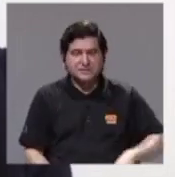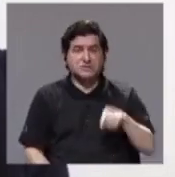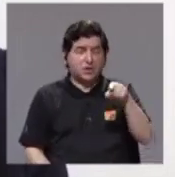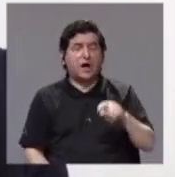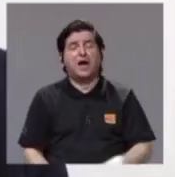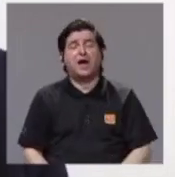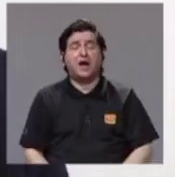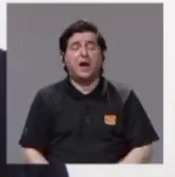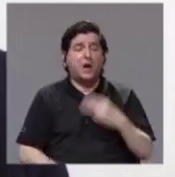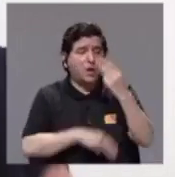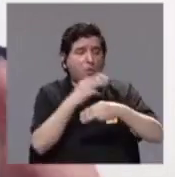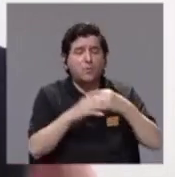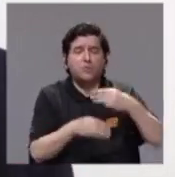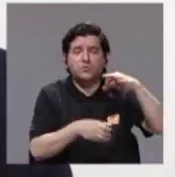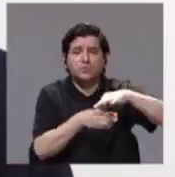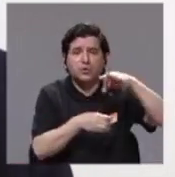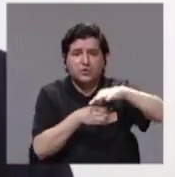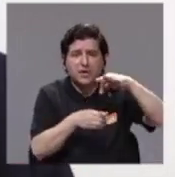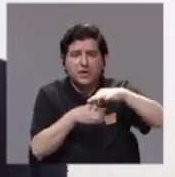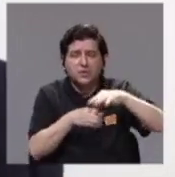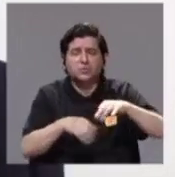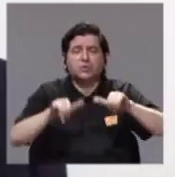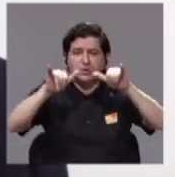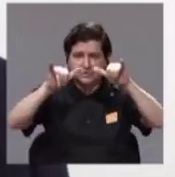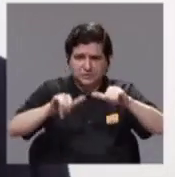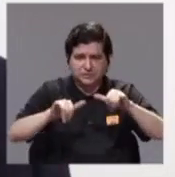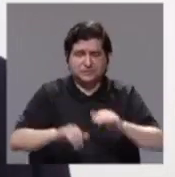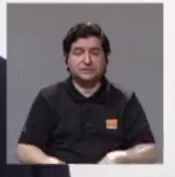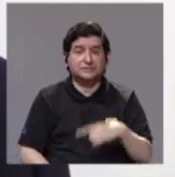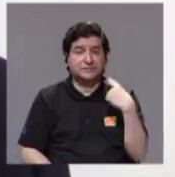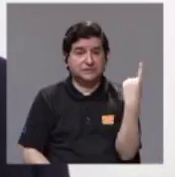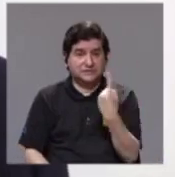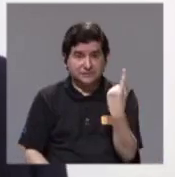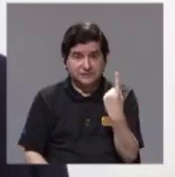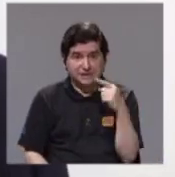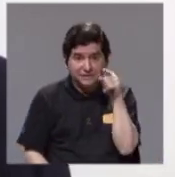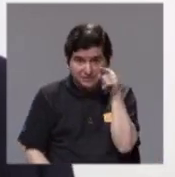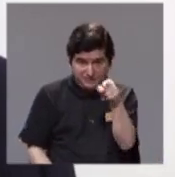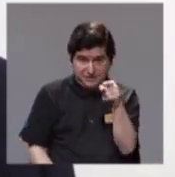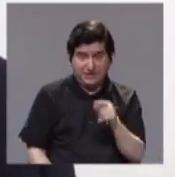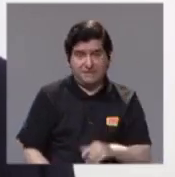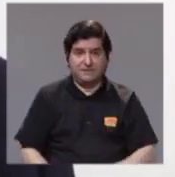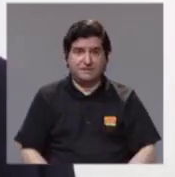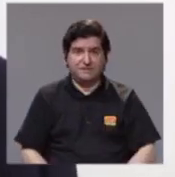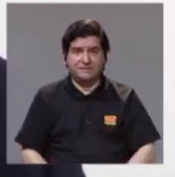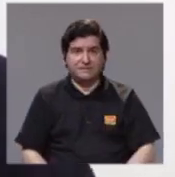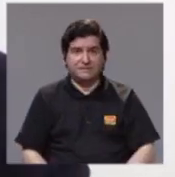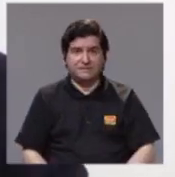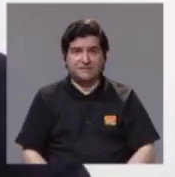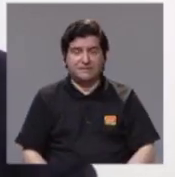de agricultores sedentarios, pero siempre entraron